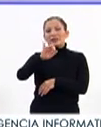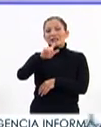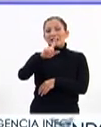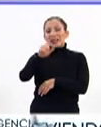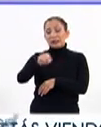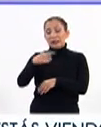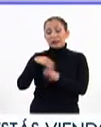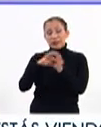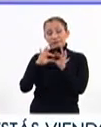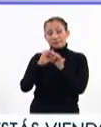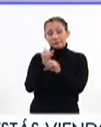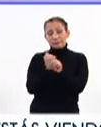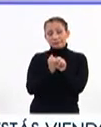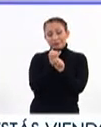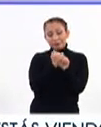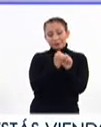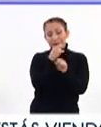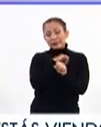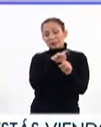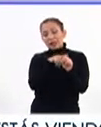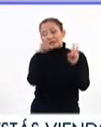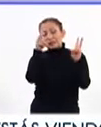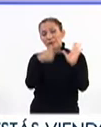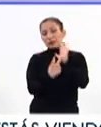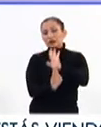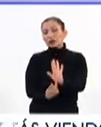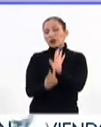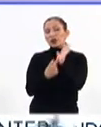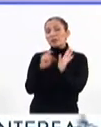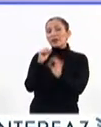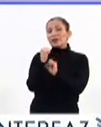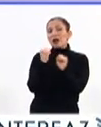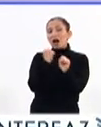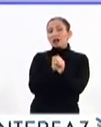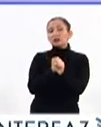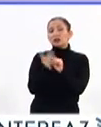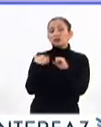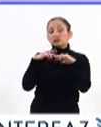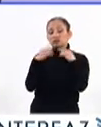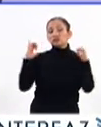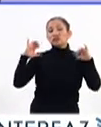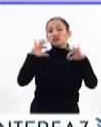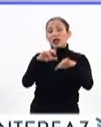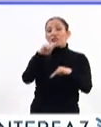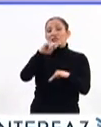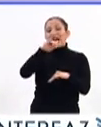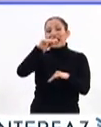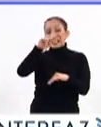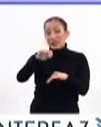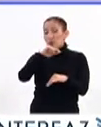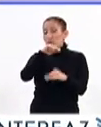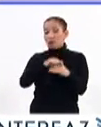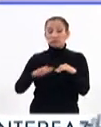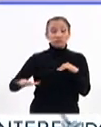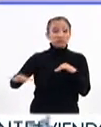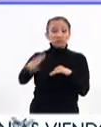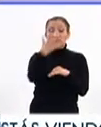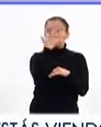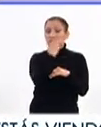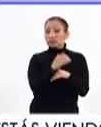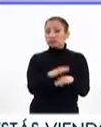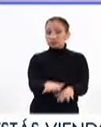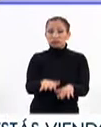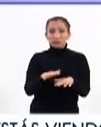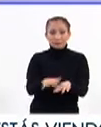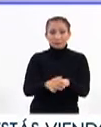un trabajo especial sobre la presentación del 20 aniversario de la Cumbre Tajín, un espacio maravilloso,